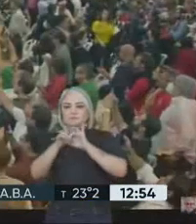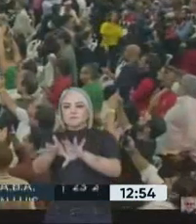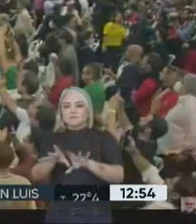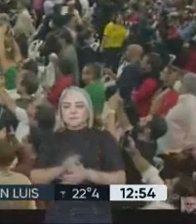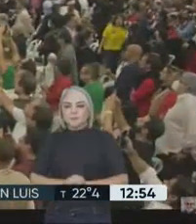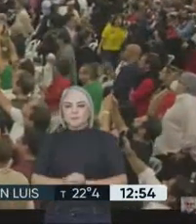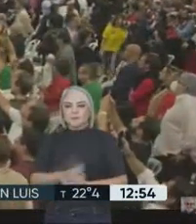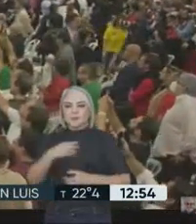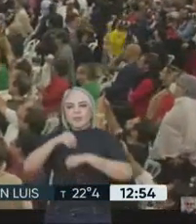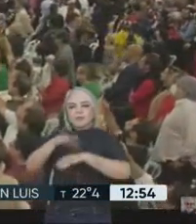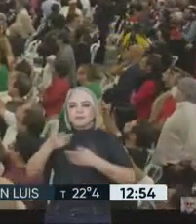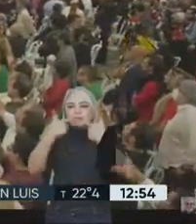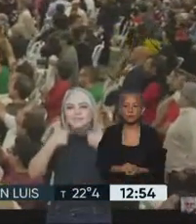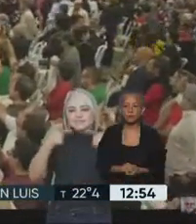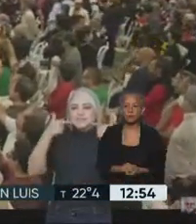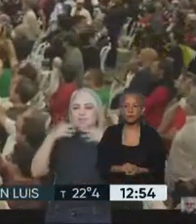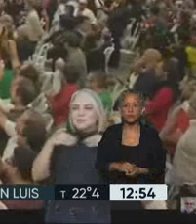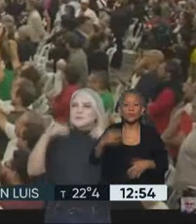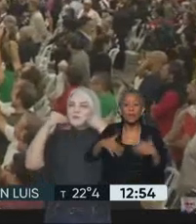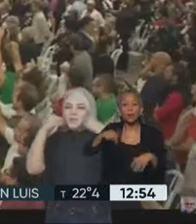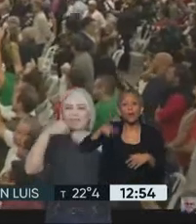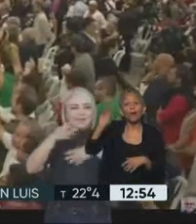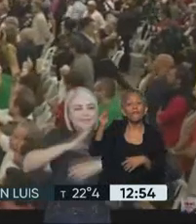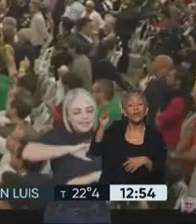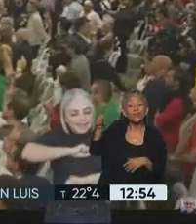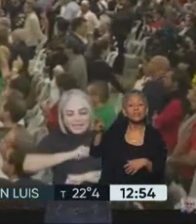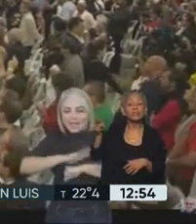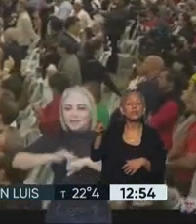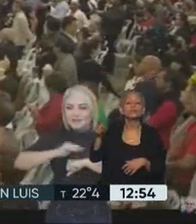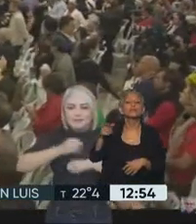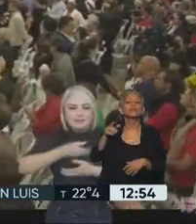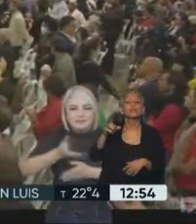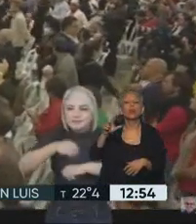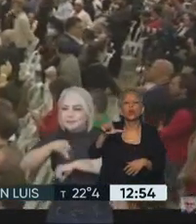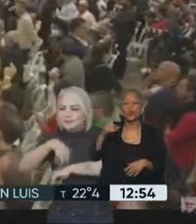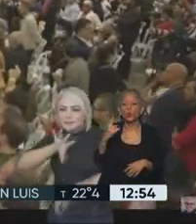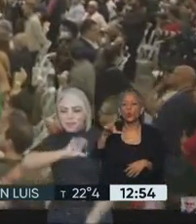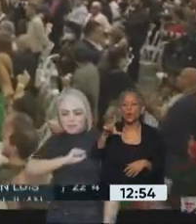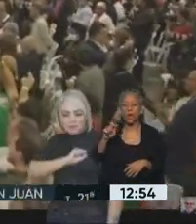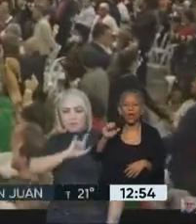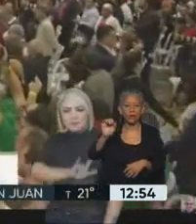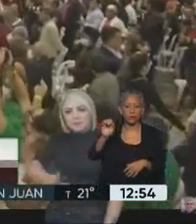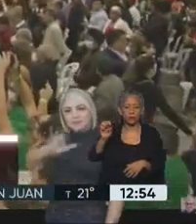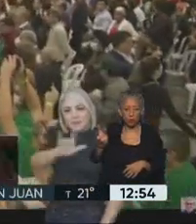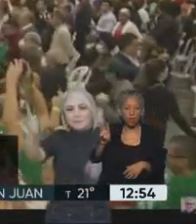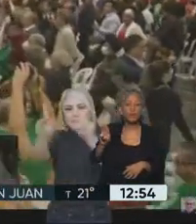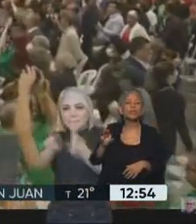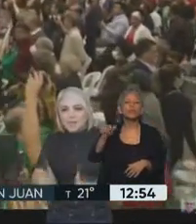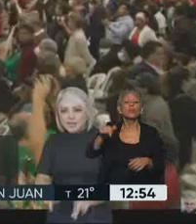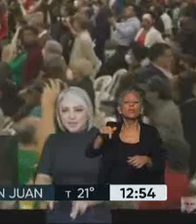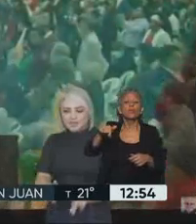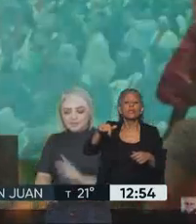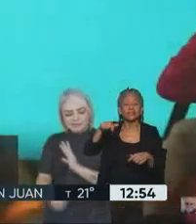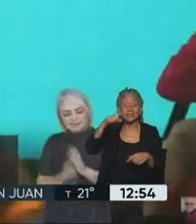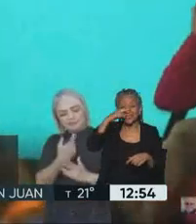Rápidamente, esto está pasando ahora en San Pablo. Ignacio Lula da Silva, este 7 de mayo, está lanzando